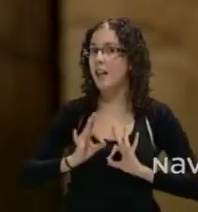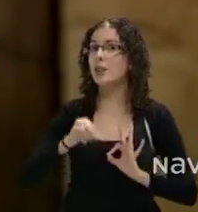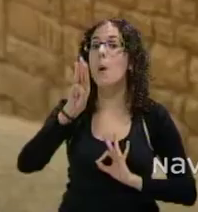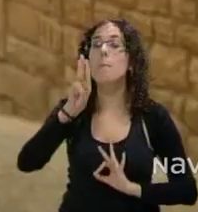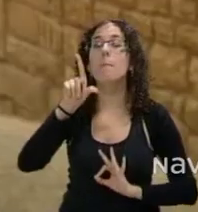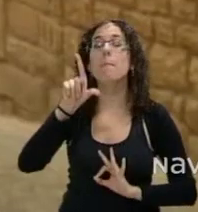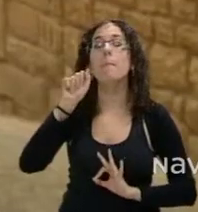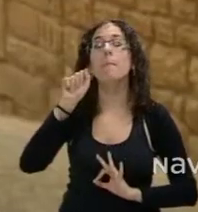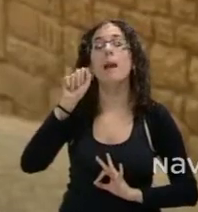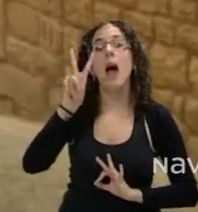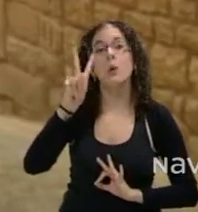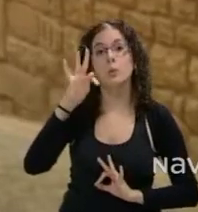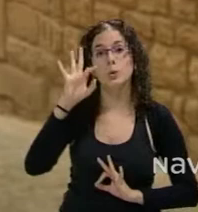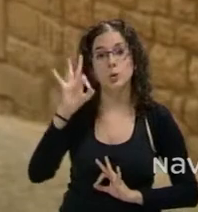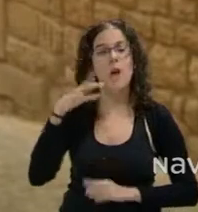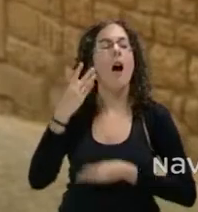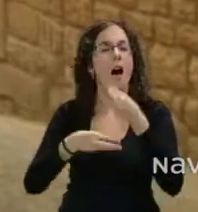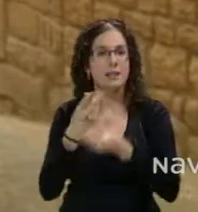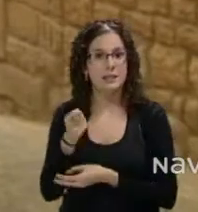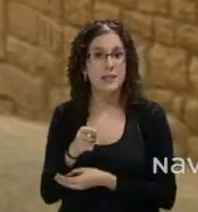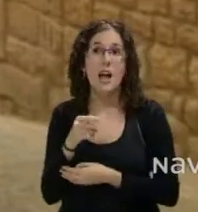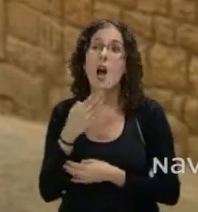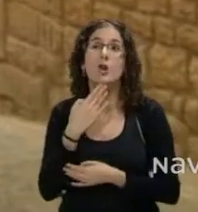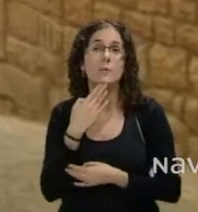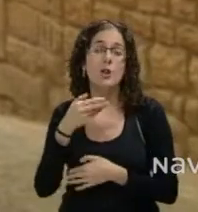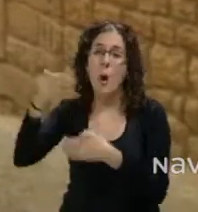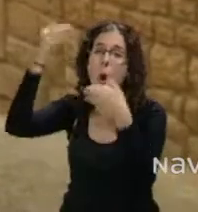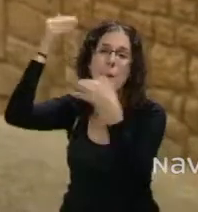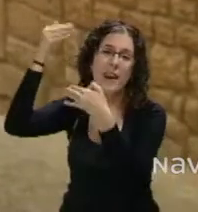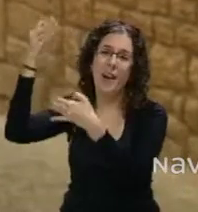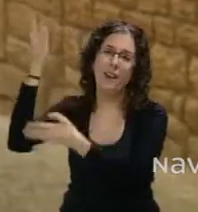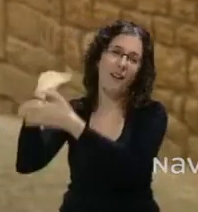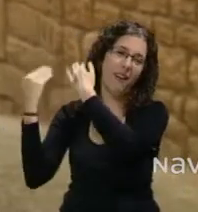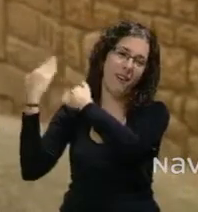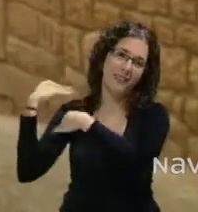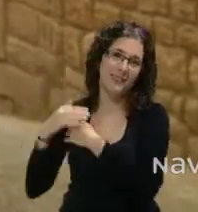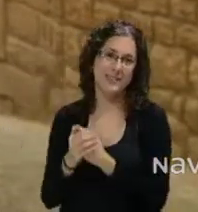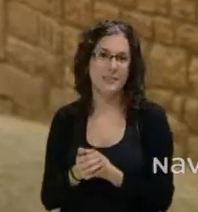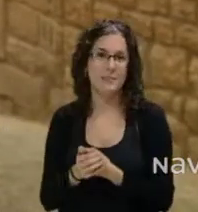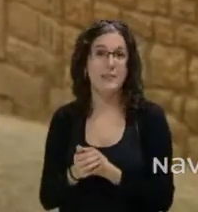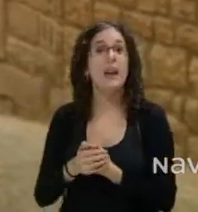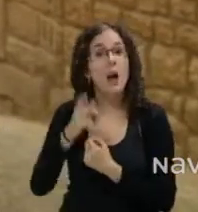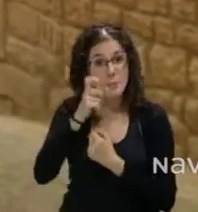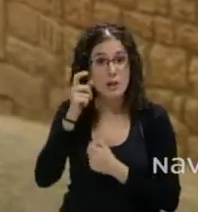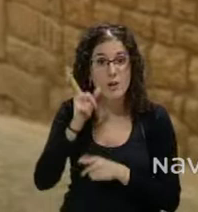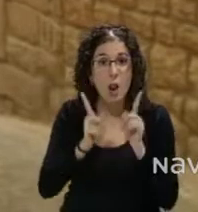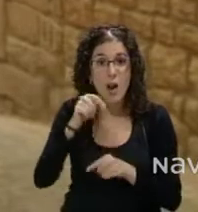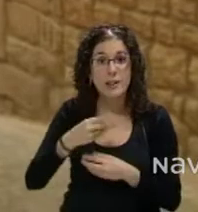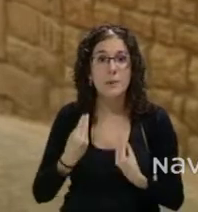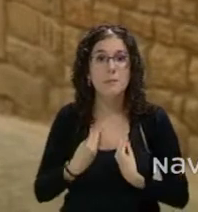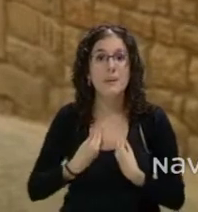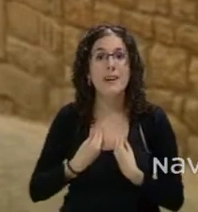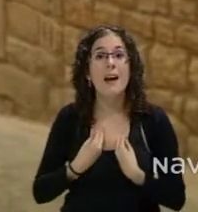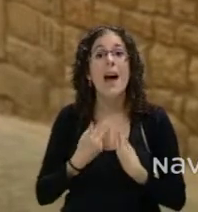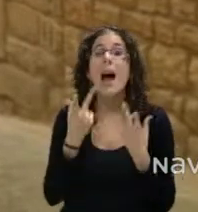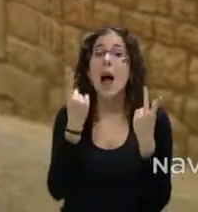hacemos. En realidad es un homenaje a nuestros antepasados. Curiosamente hay apellidos de gente de aquí que aparecen en